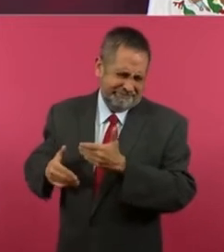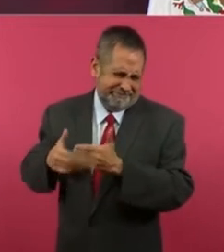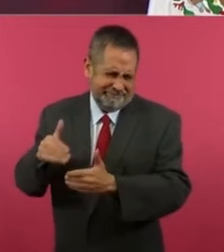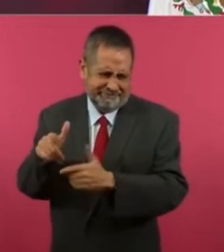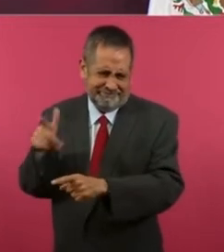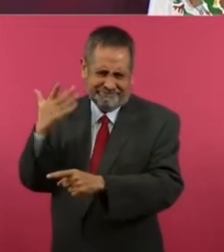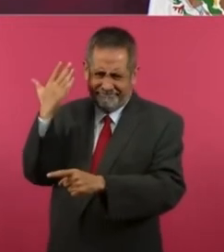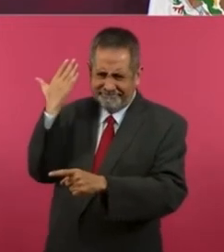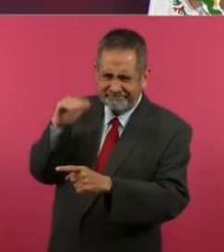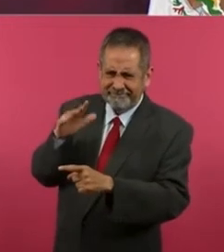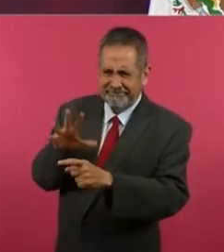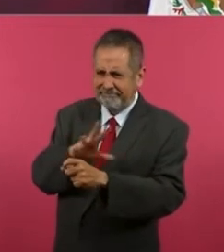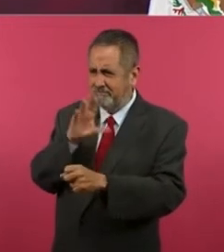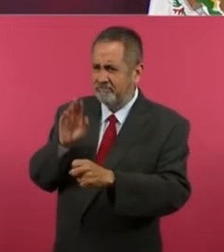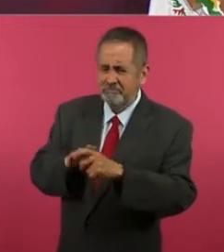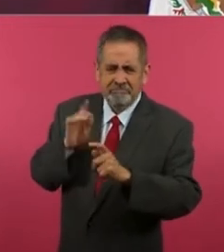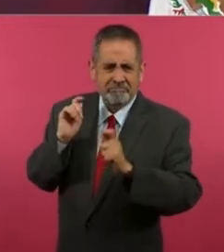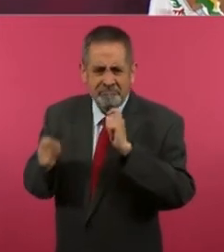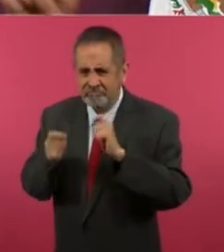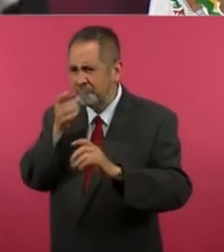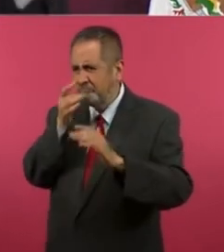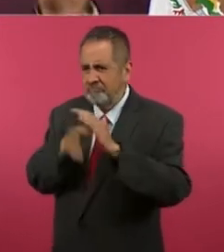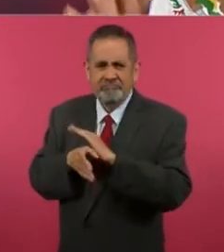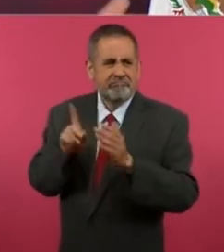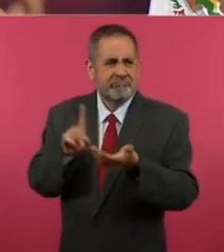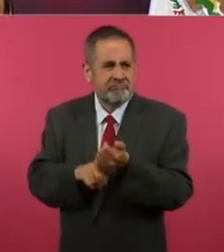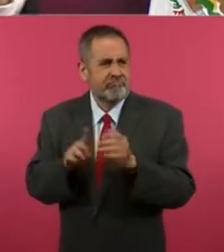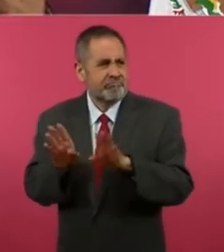conocimientos. Ya sabe